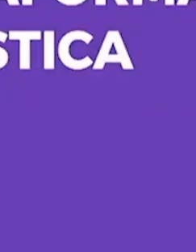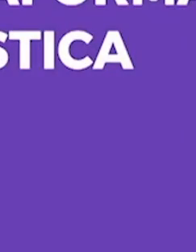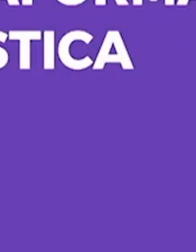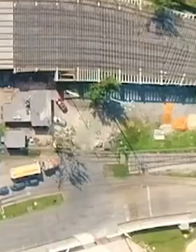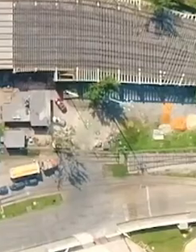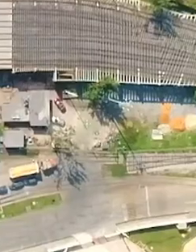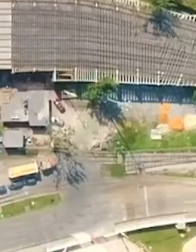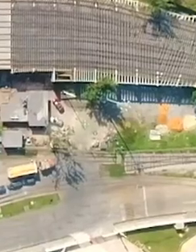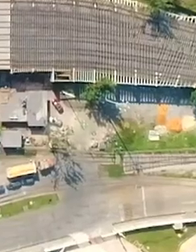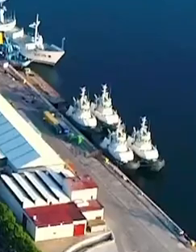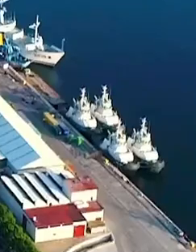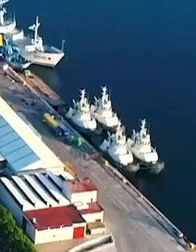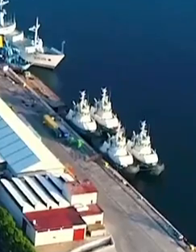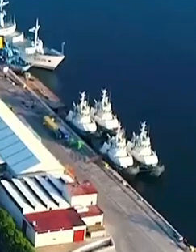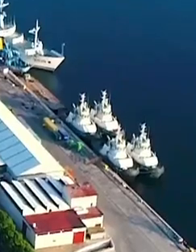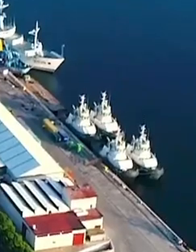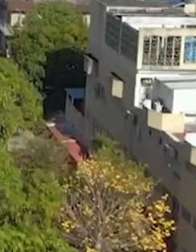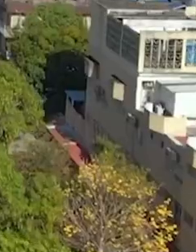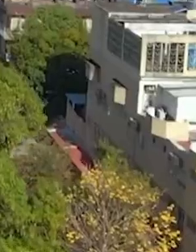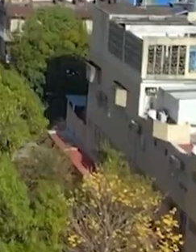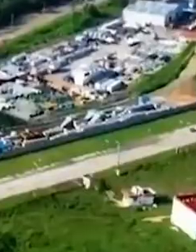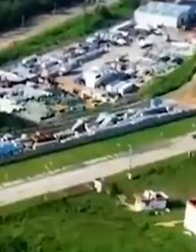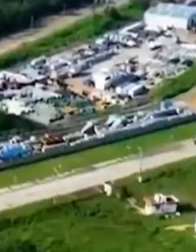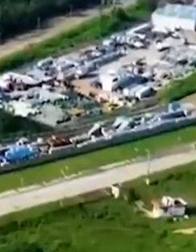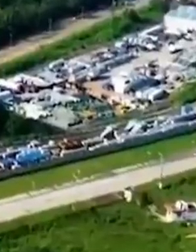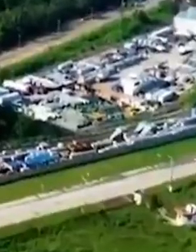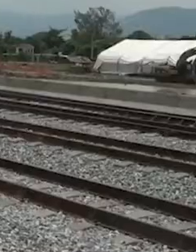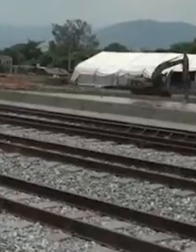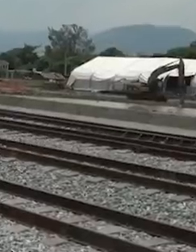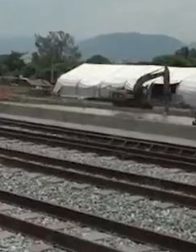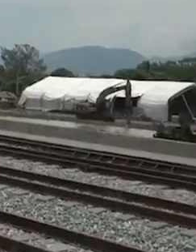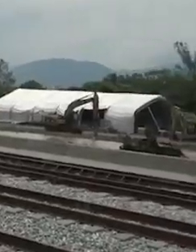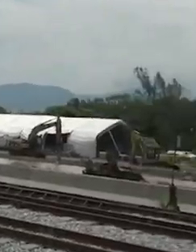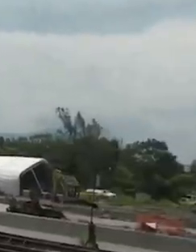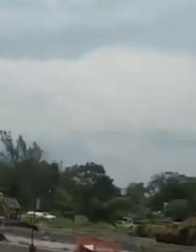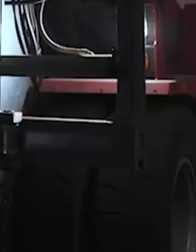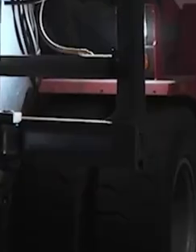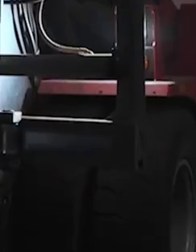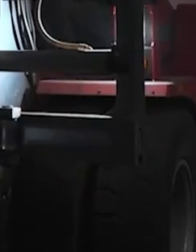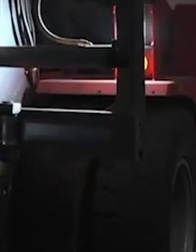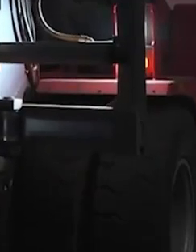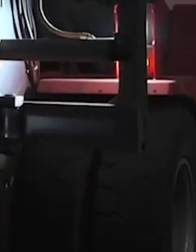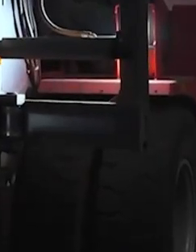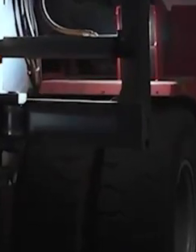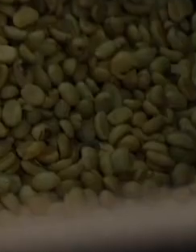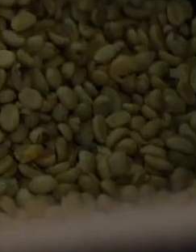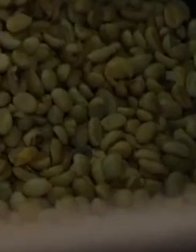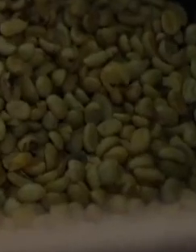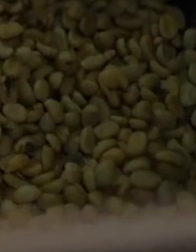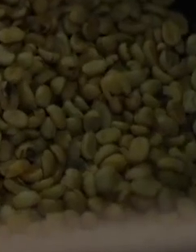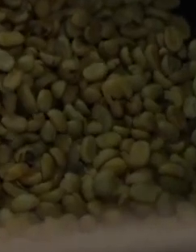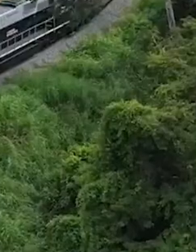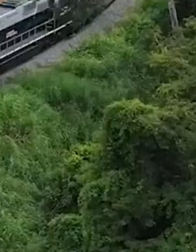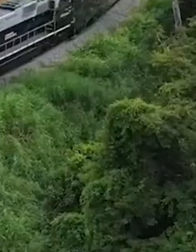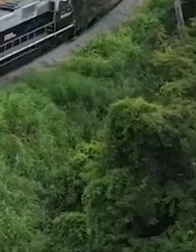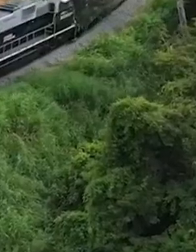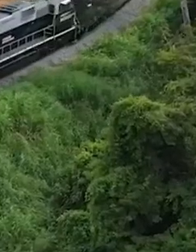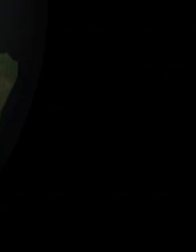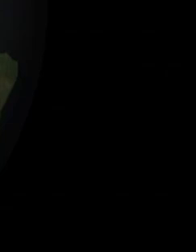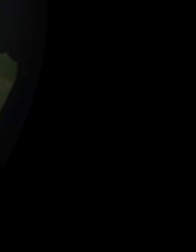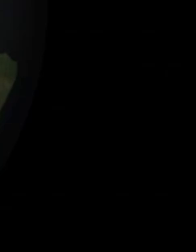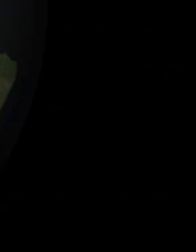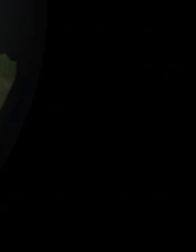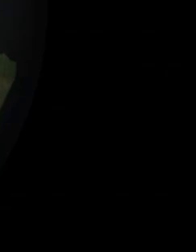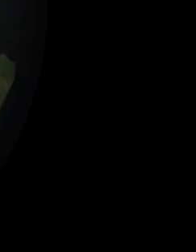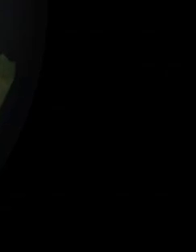logística conecta Veracruz, Oaxaca, Chiapas y Tabasco y ofrece una alternativa moderna y eficiente para el comercio,